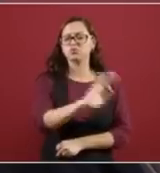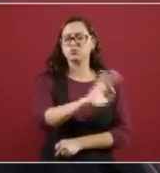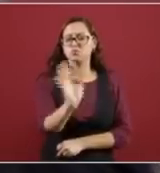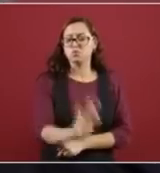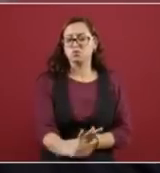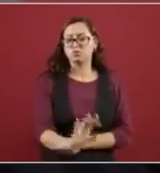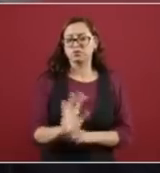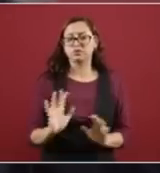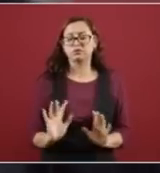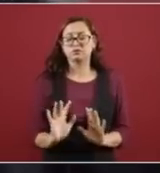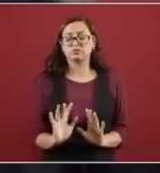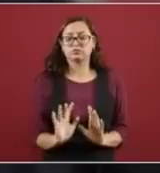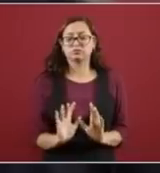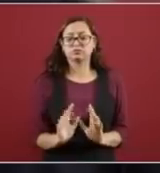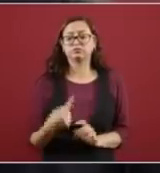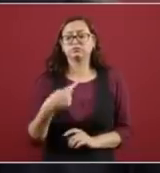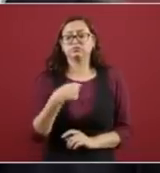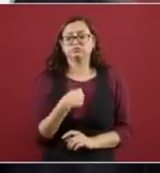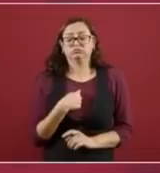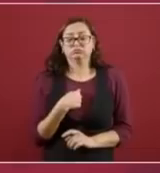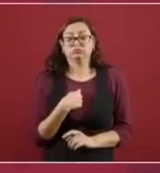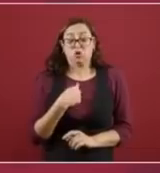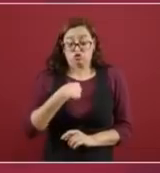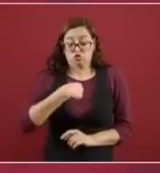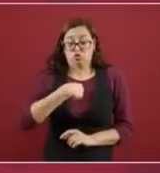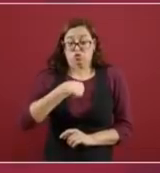Ese es mi pronóstico,